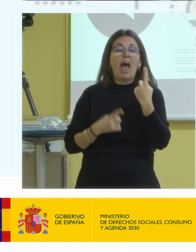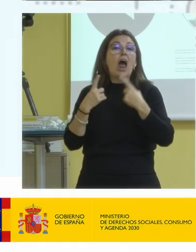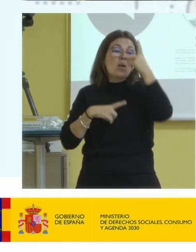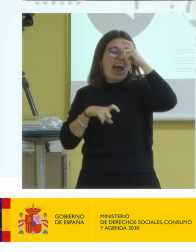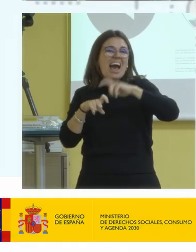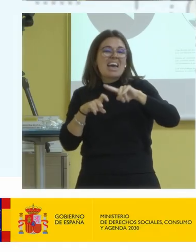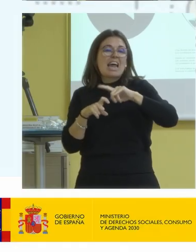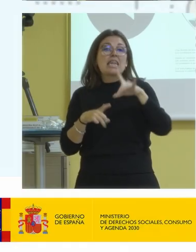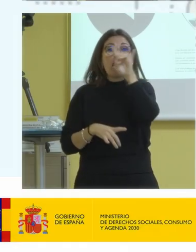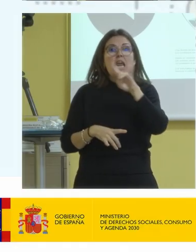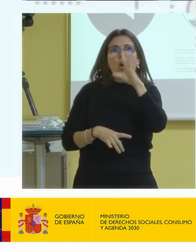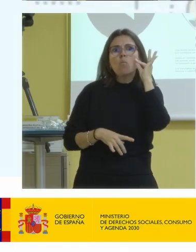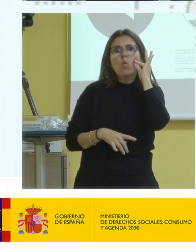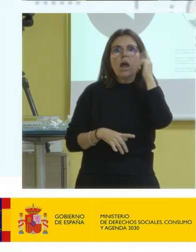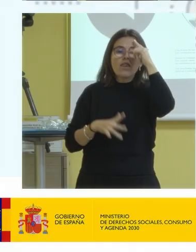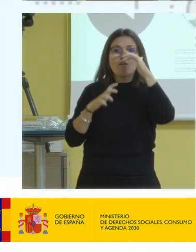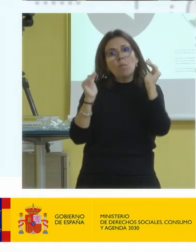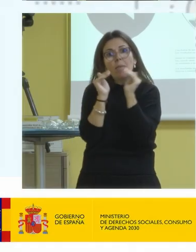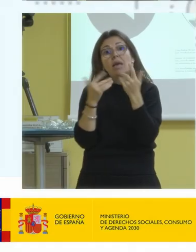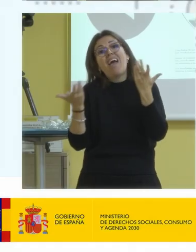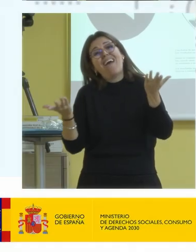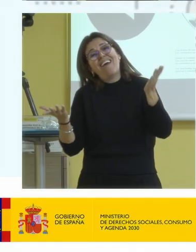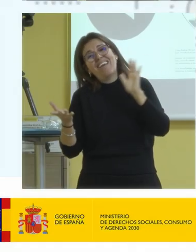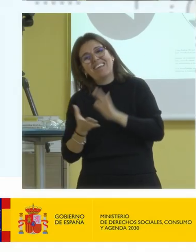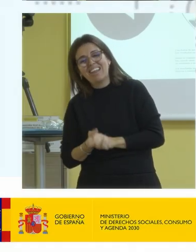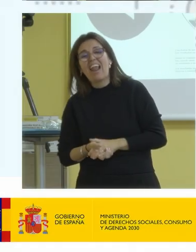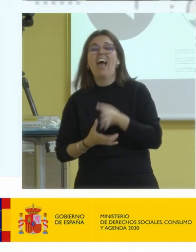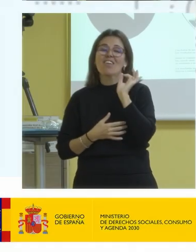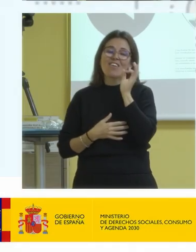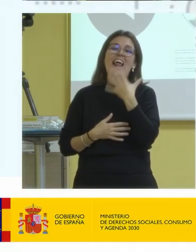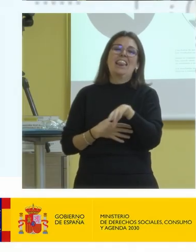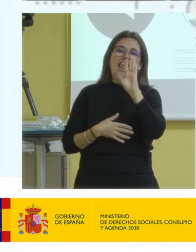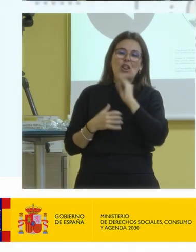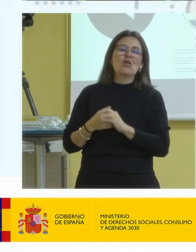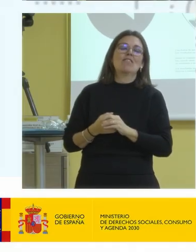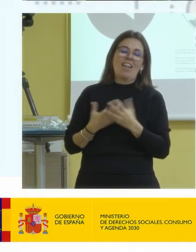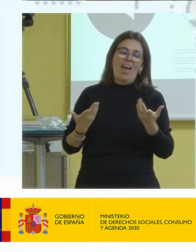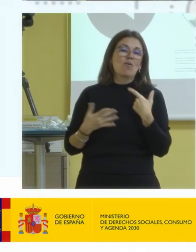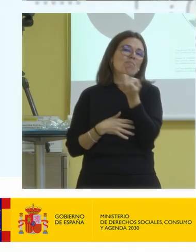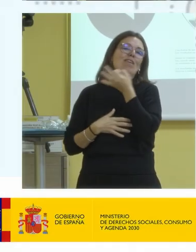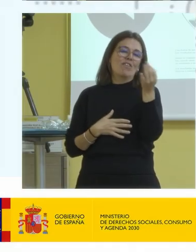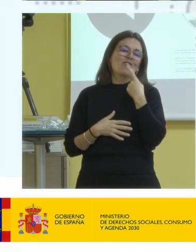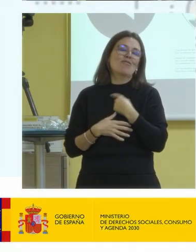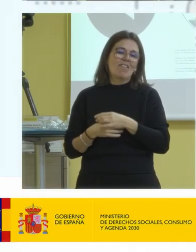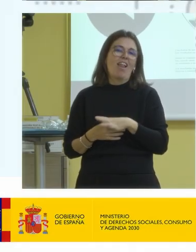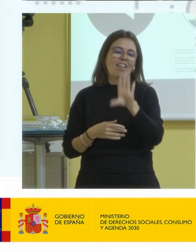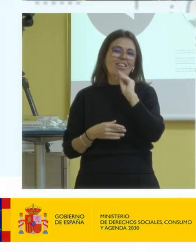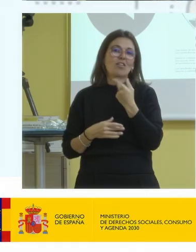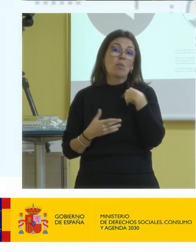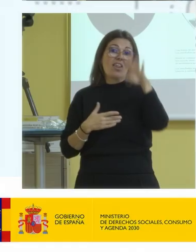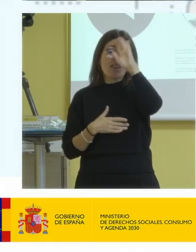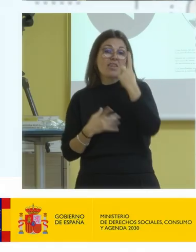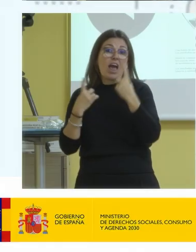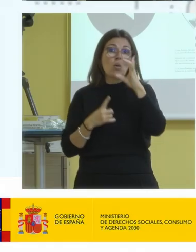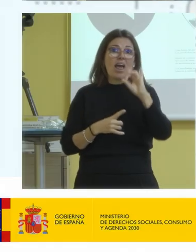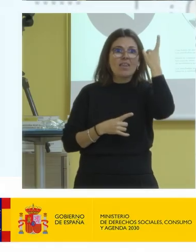razas, la gente negra o las mujeres, tienen cráneos más pequeños. Ay, ahora lo entiendo. Claro, todo cuadraba, ¿verdad? La ciencia puede hacer que algunas